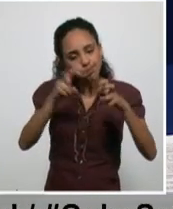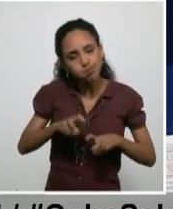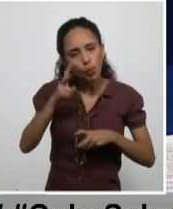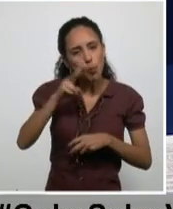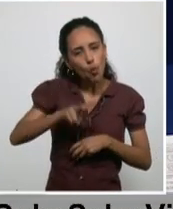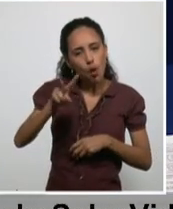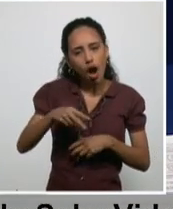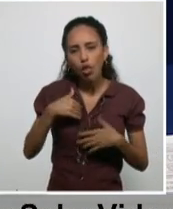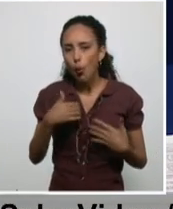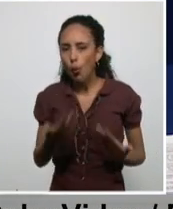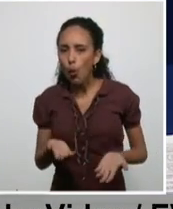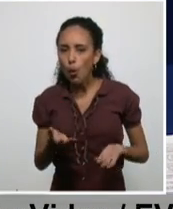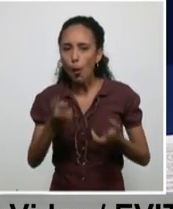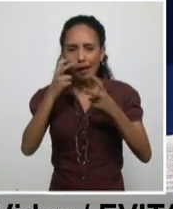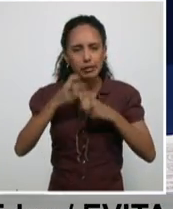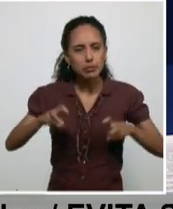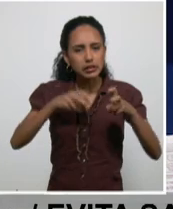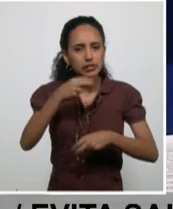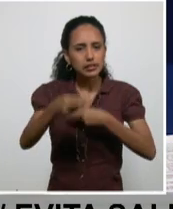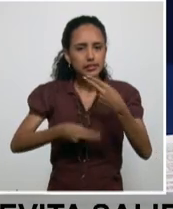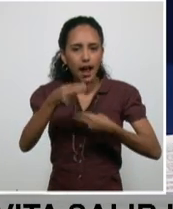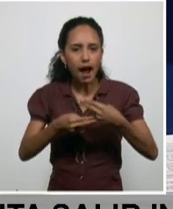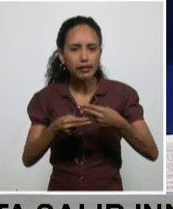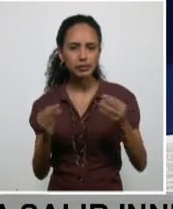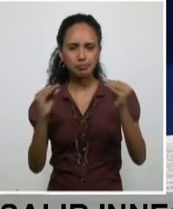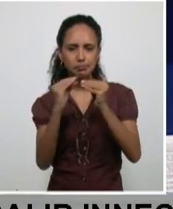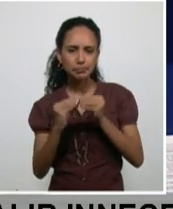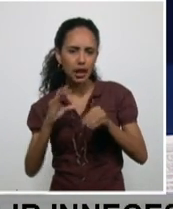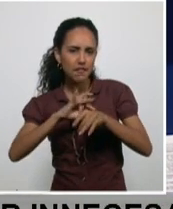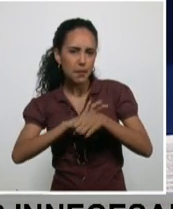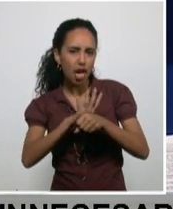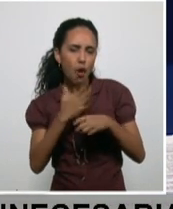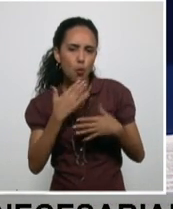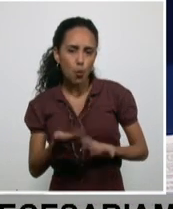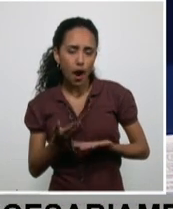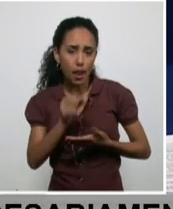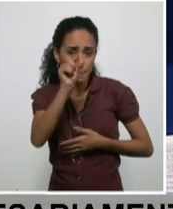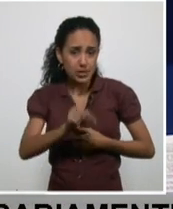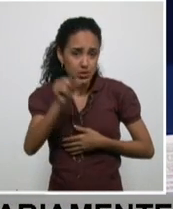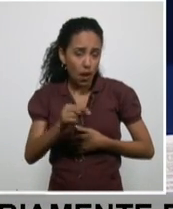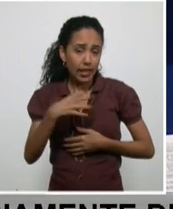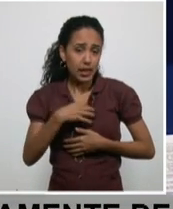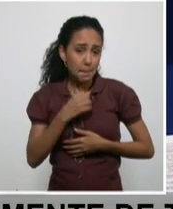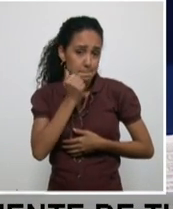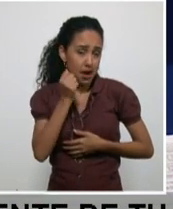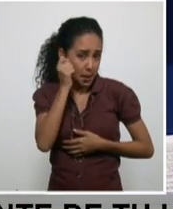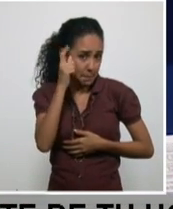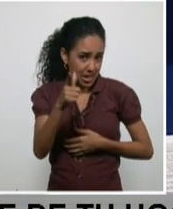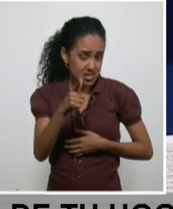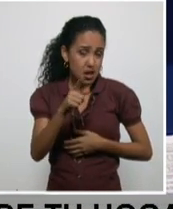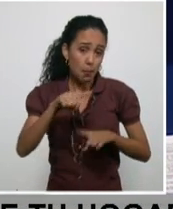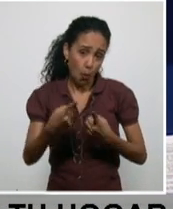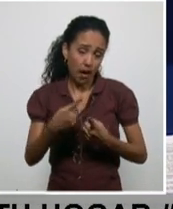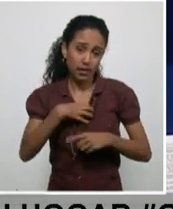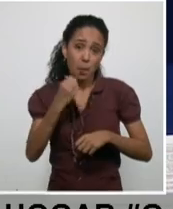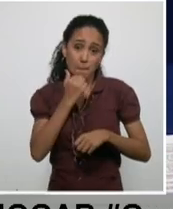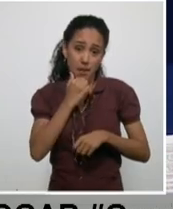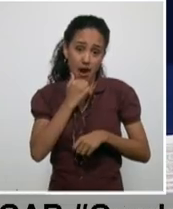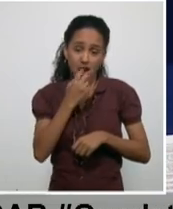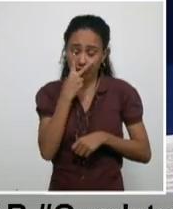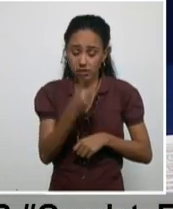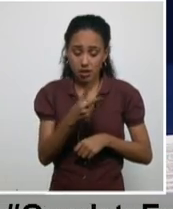buscando de las investigaciones que tienen más experiencia, las personas que desgraciadamente han tenido más casos, para